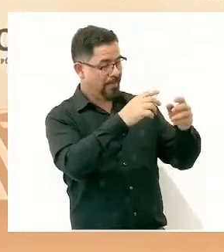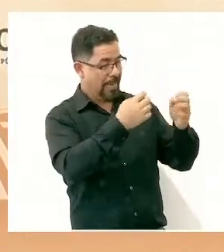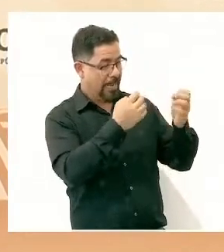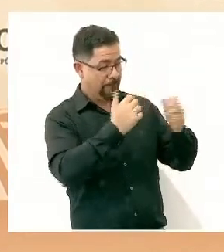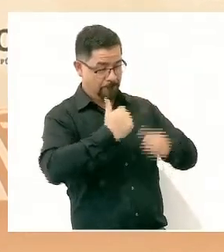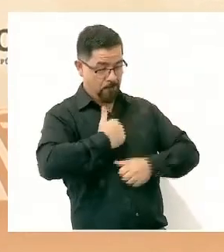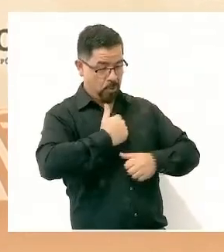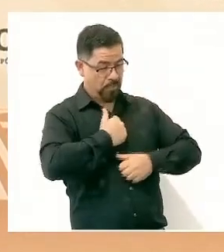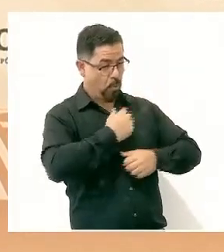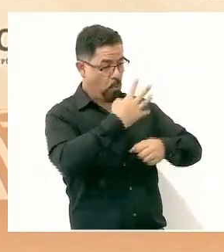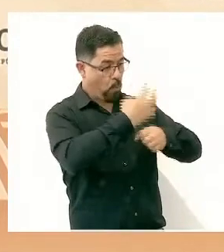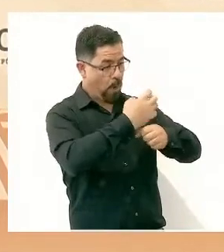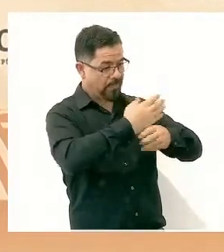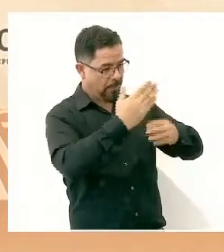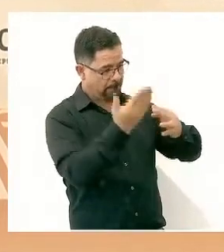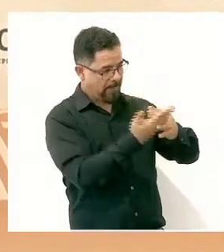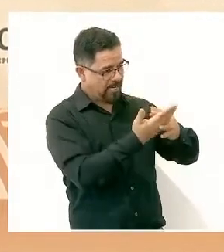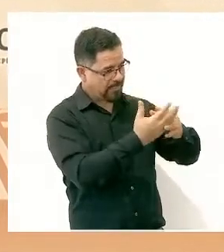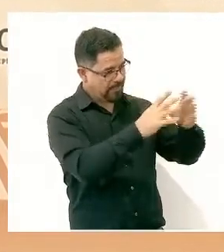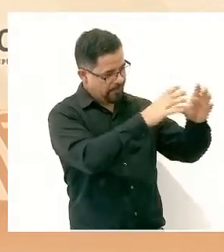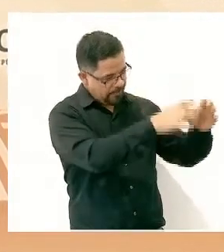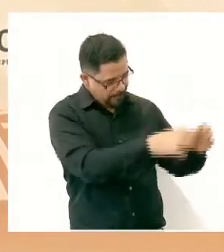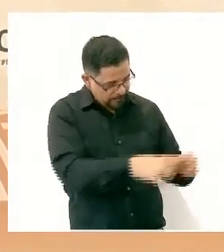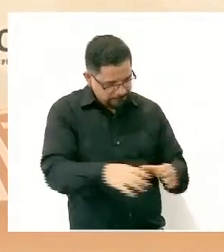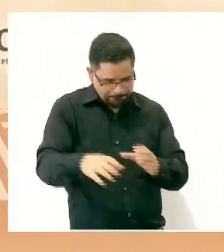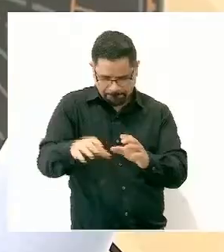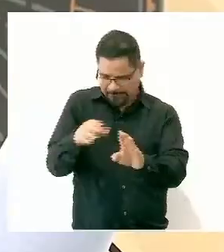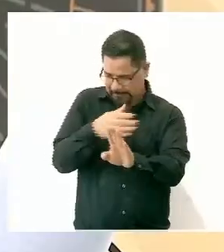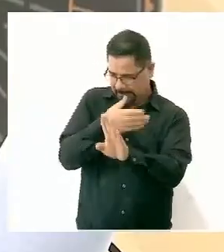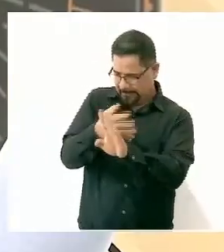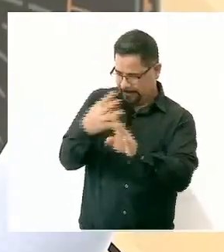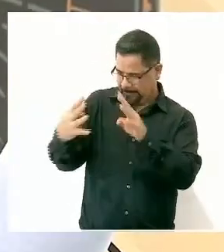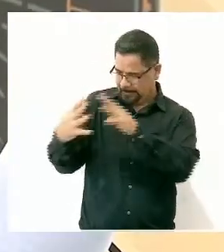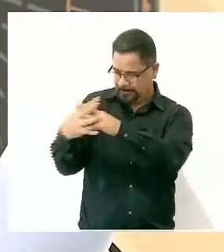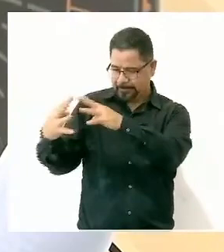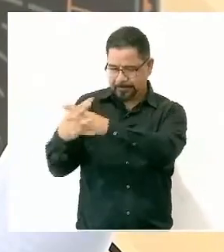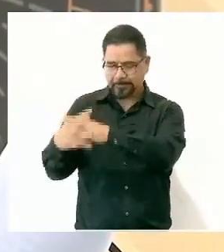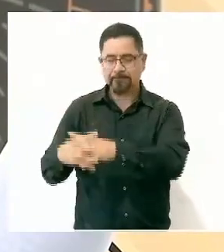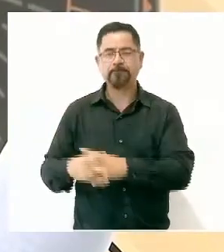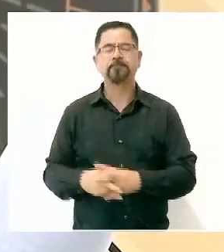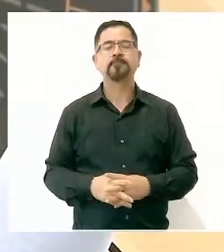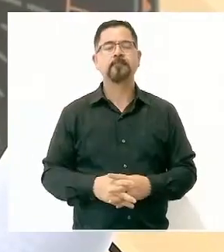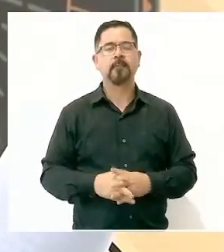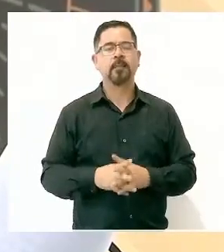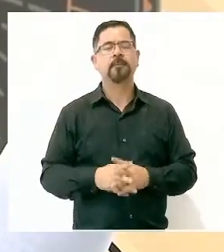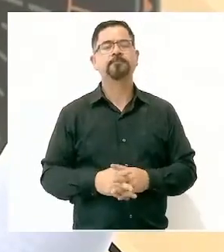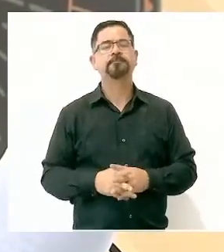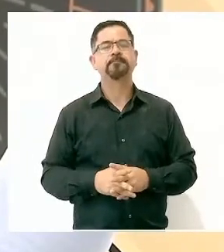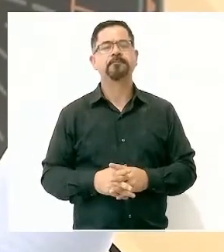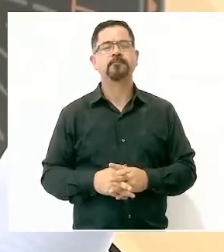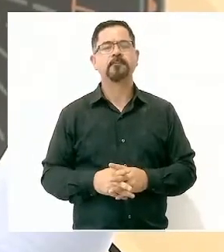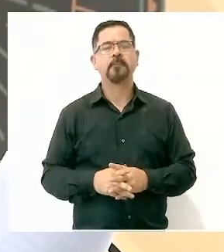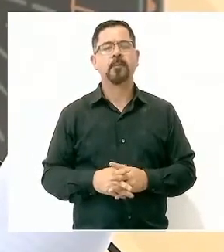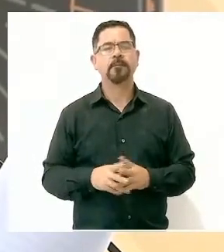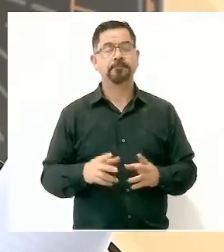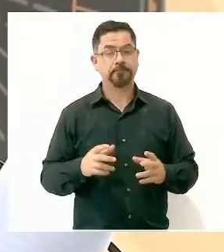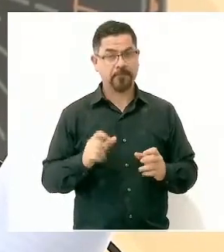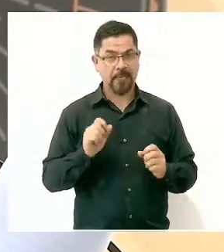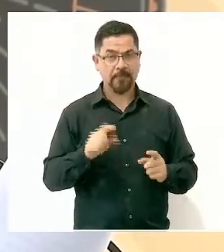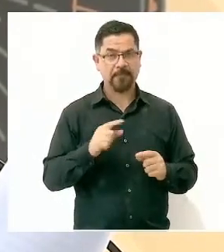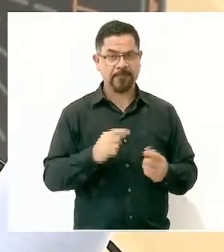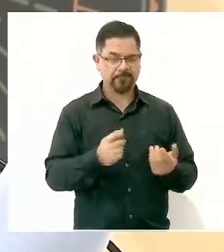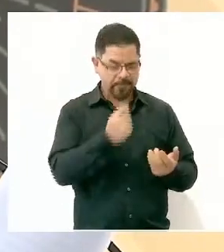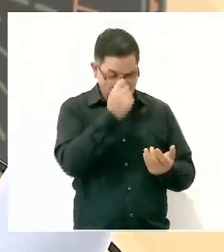ese entonces. En cuanto a los asesinatos, aunque ningún